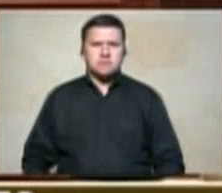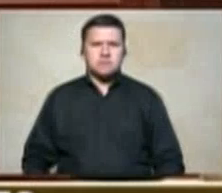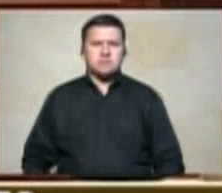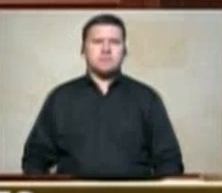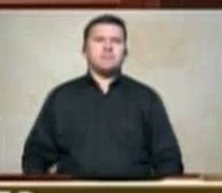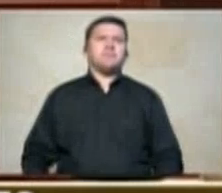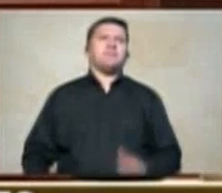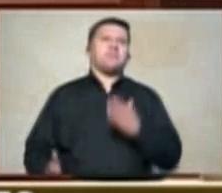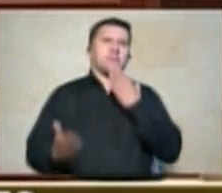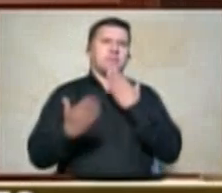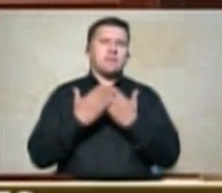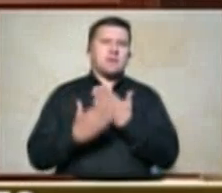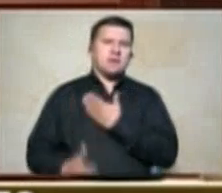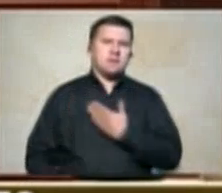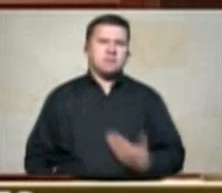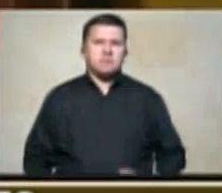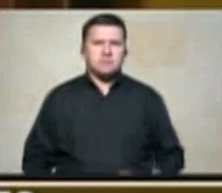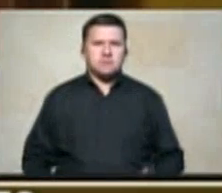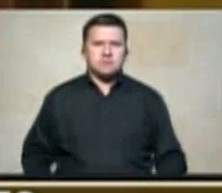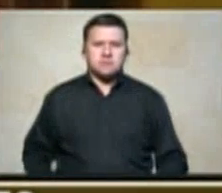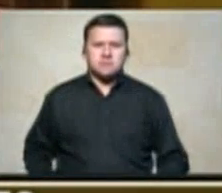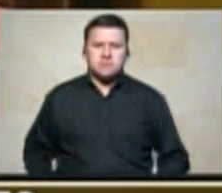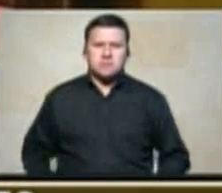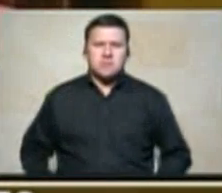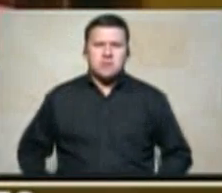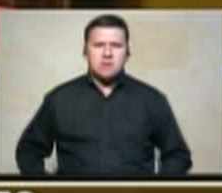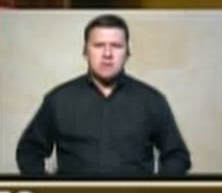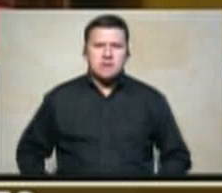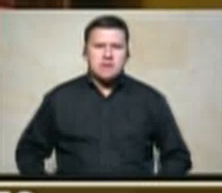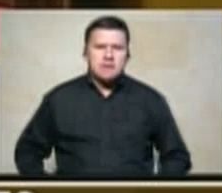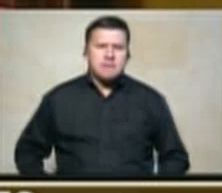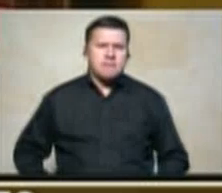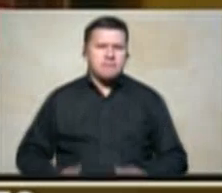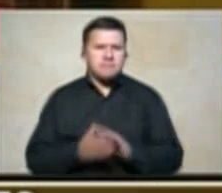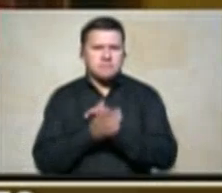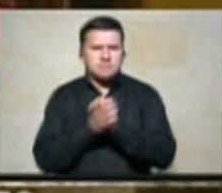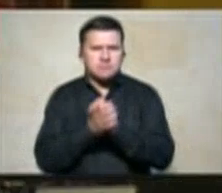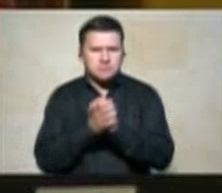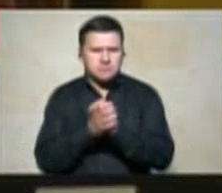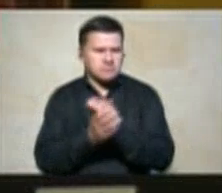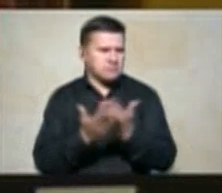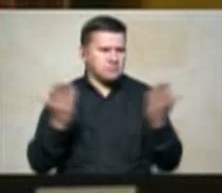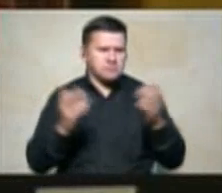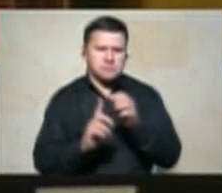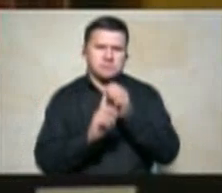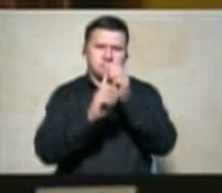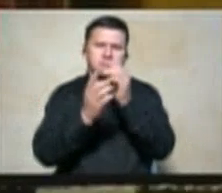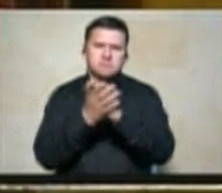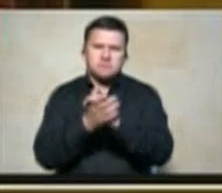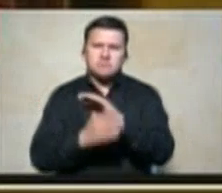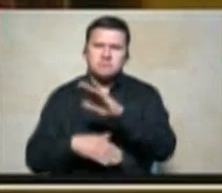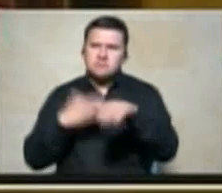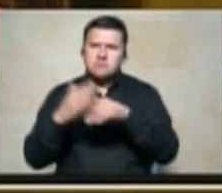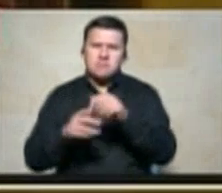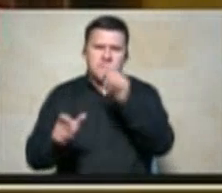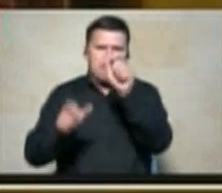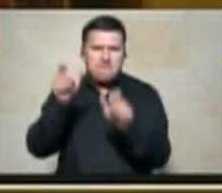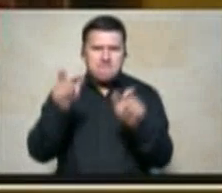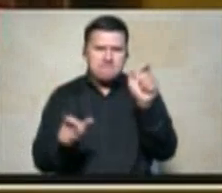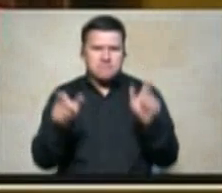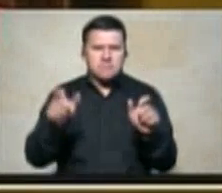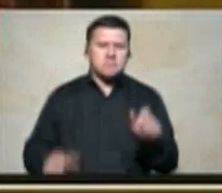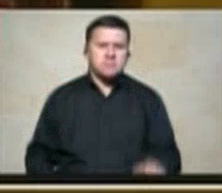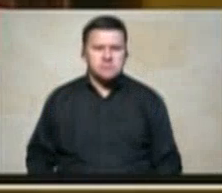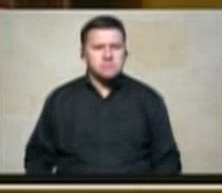Un saludo muy especial para las personas aquí presentes, la mesa principal, para mis compañeros